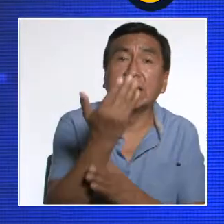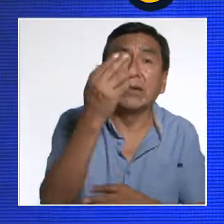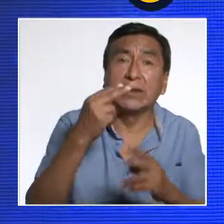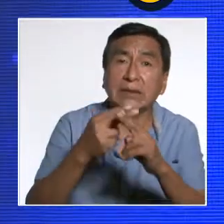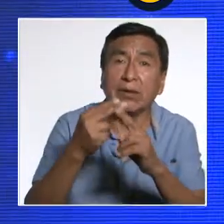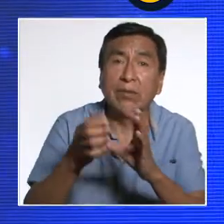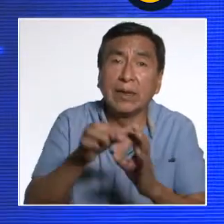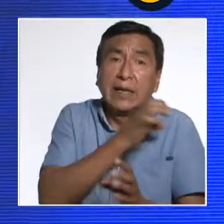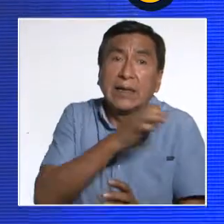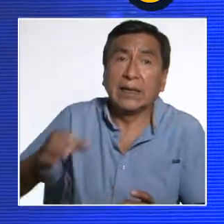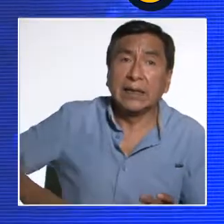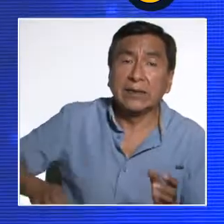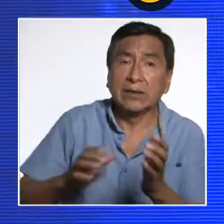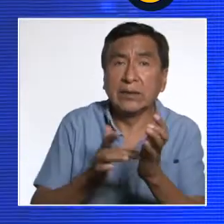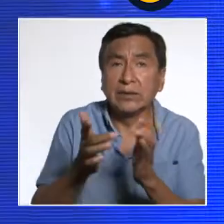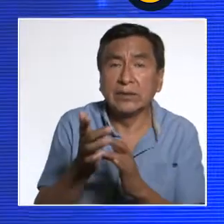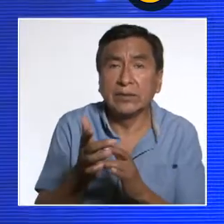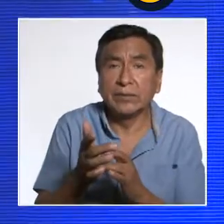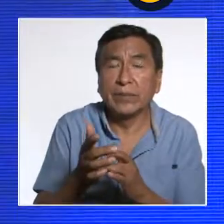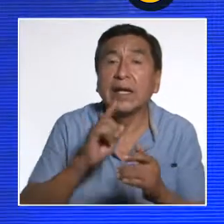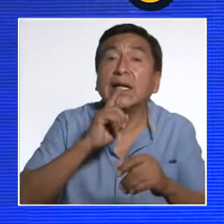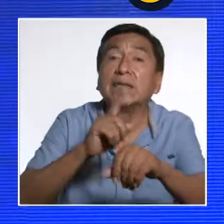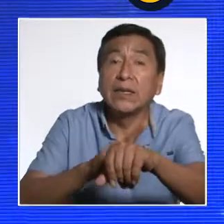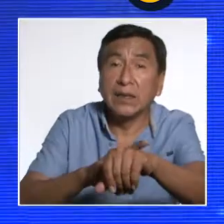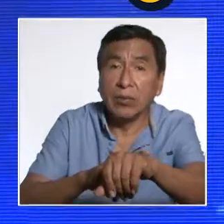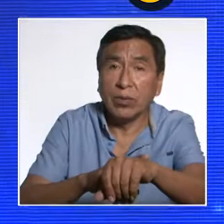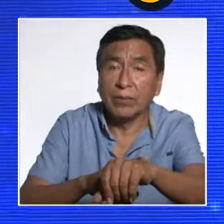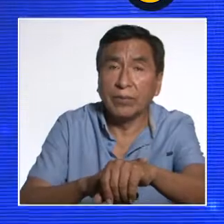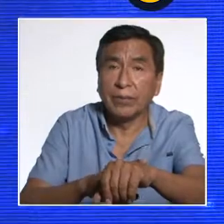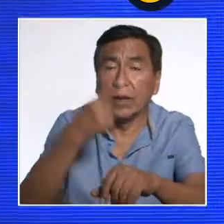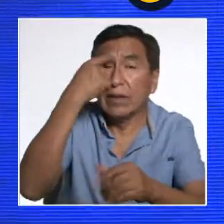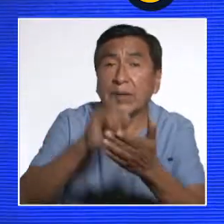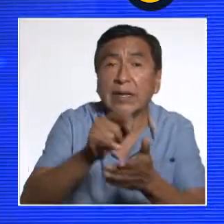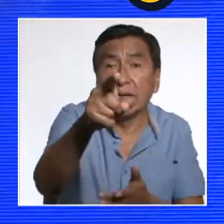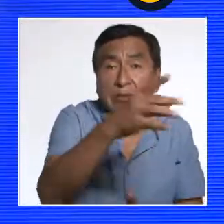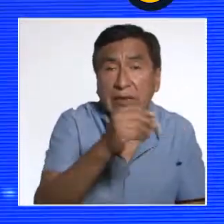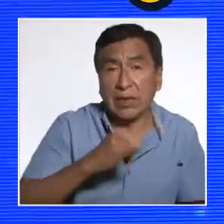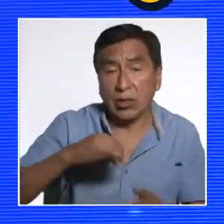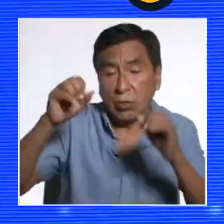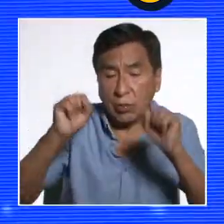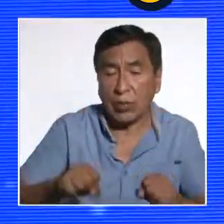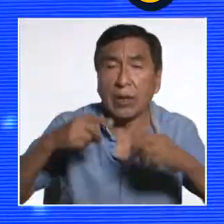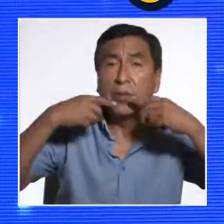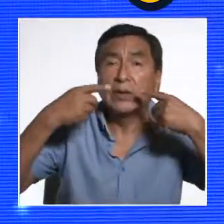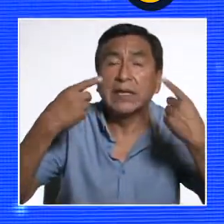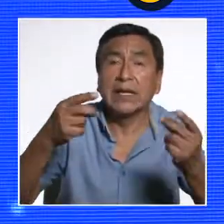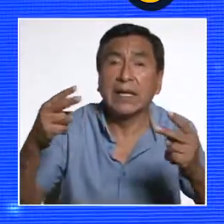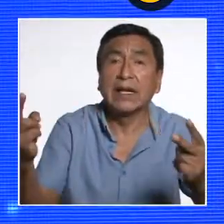nombre de Cristo Jesús. Es el tiempo para que usted y yo podamos declarar